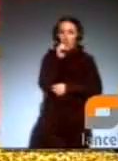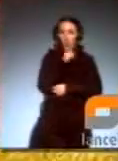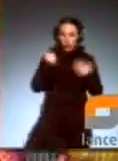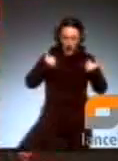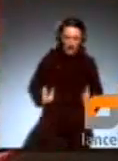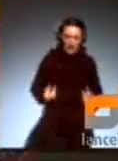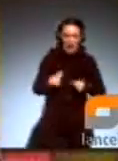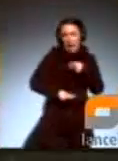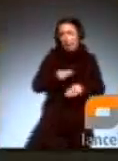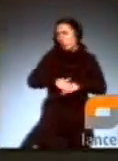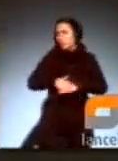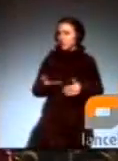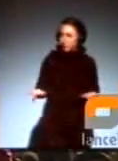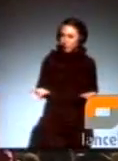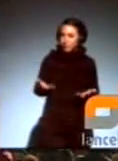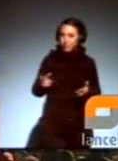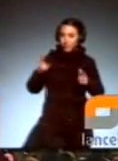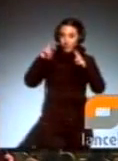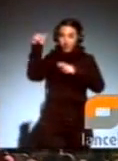así? Espero que les guste. Gracias.